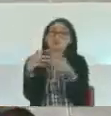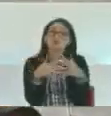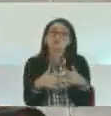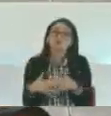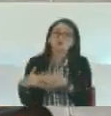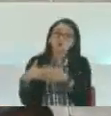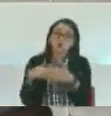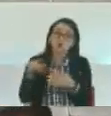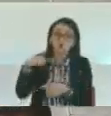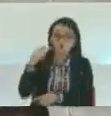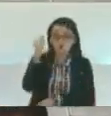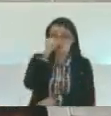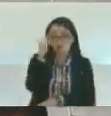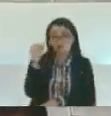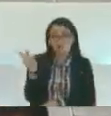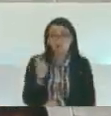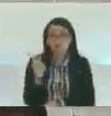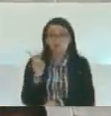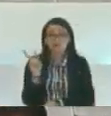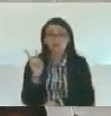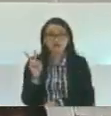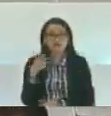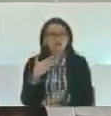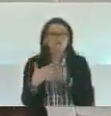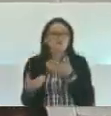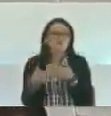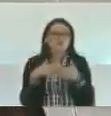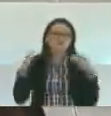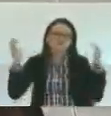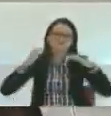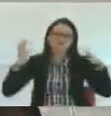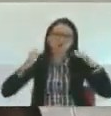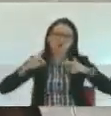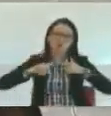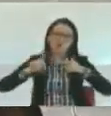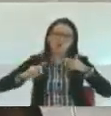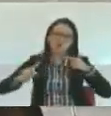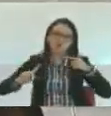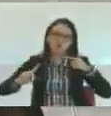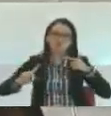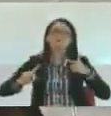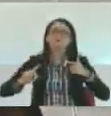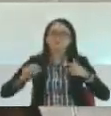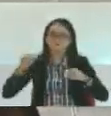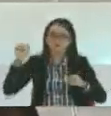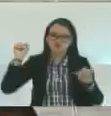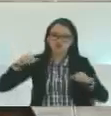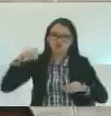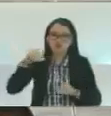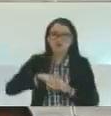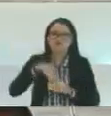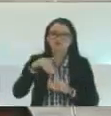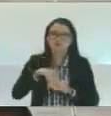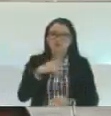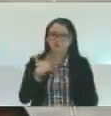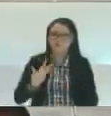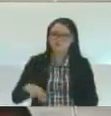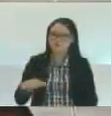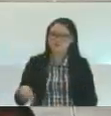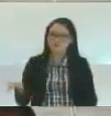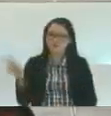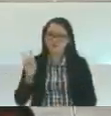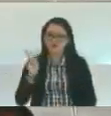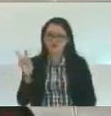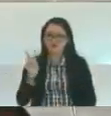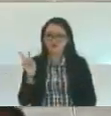próximo domingo en Venezuela, llueva, truene o relampague, habrá elecciones a presidencia de la